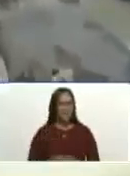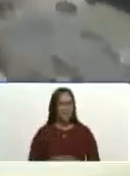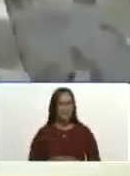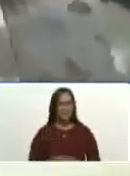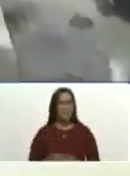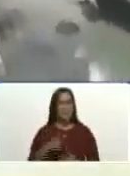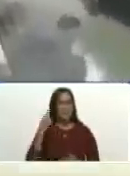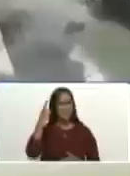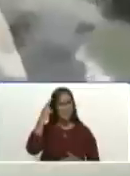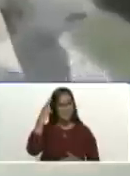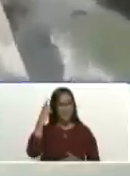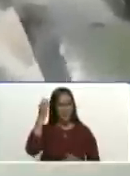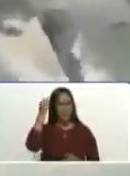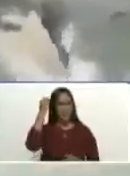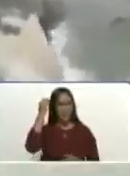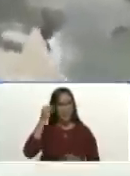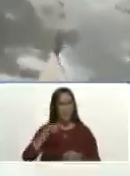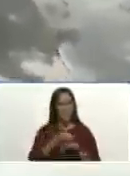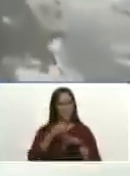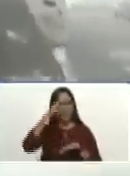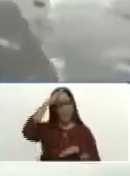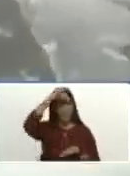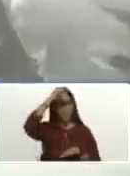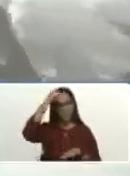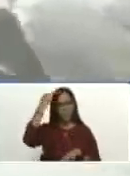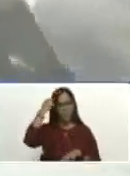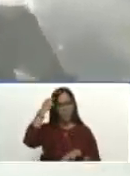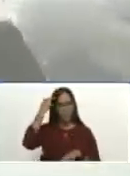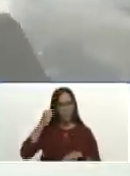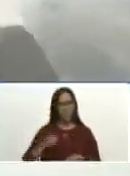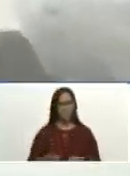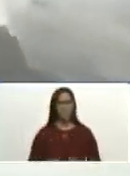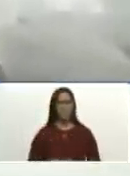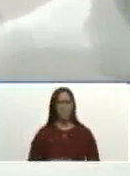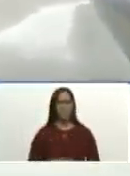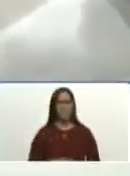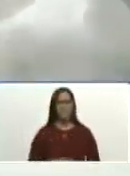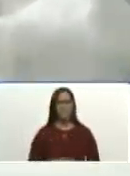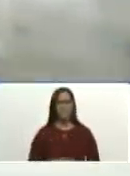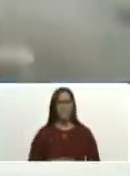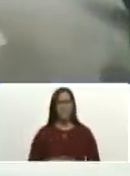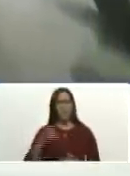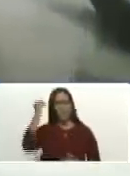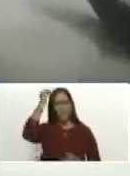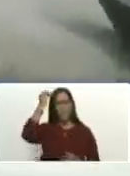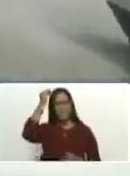Sé lo que pensaba el gobierno de Trump, lo sé. Sé lo que pensaban en el Palacio de Nariño,